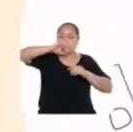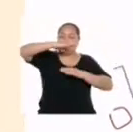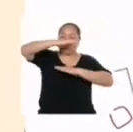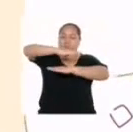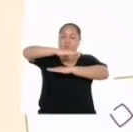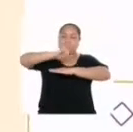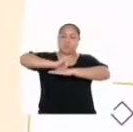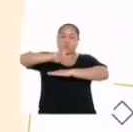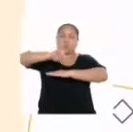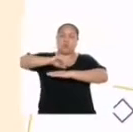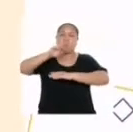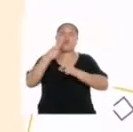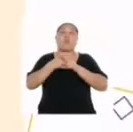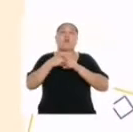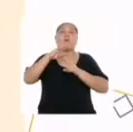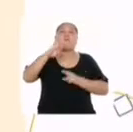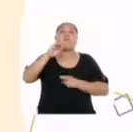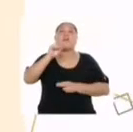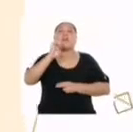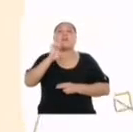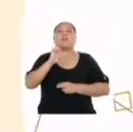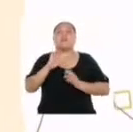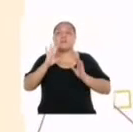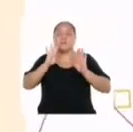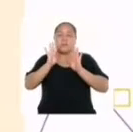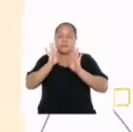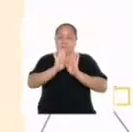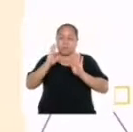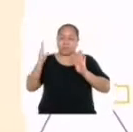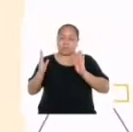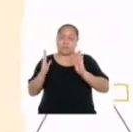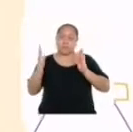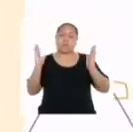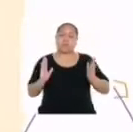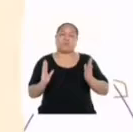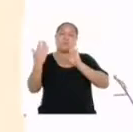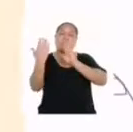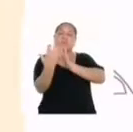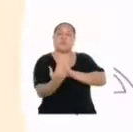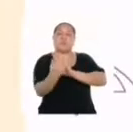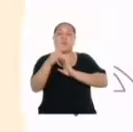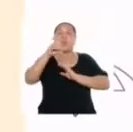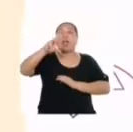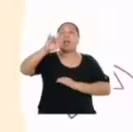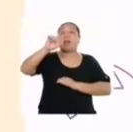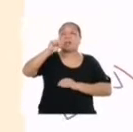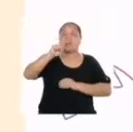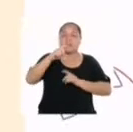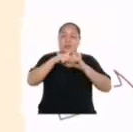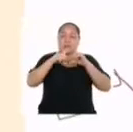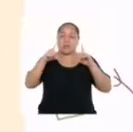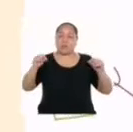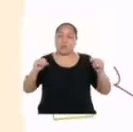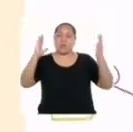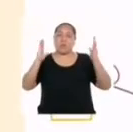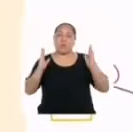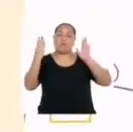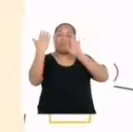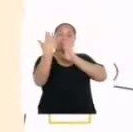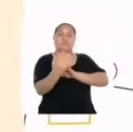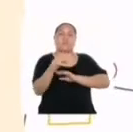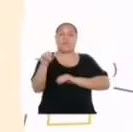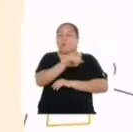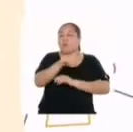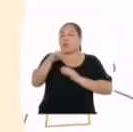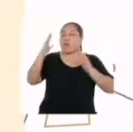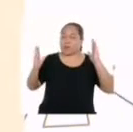paralelos, llamados bases, y por 4 caras laterales que son también rectángulos paralelos e iguales 2